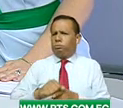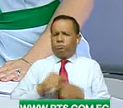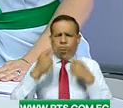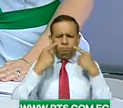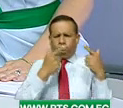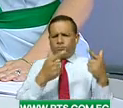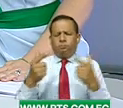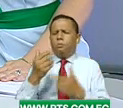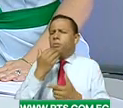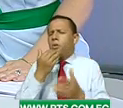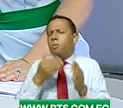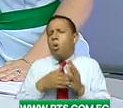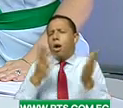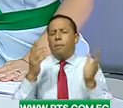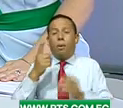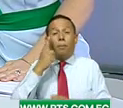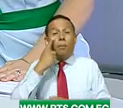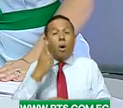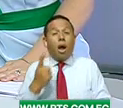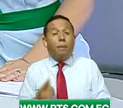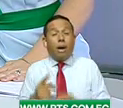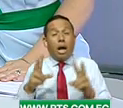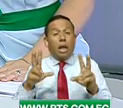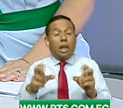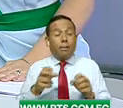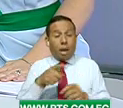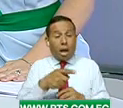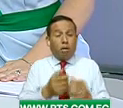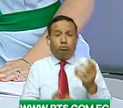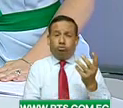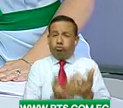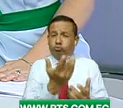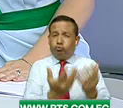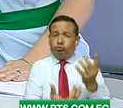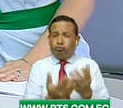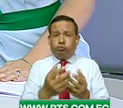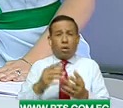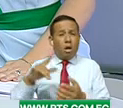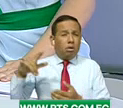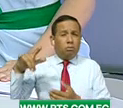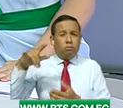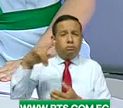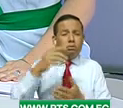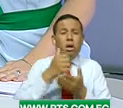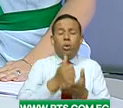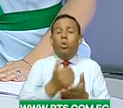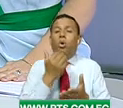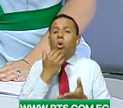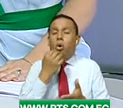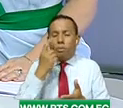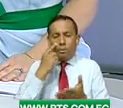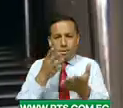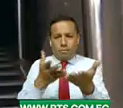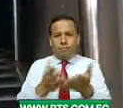de incendio con herido y evacuación en helicóptero en la corbeta misilera Manabí. Veamos los detalles.